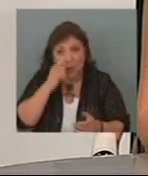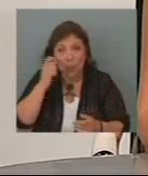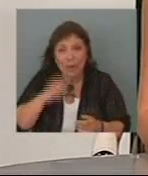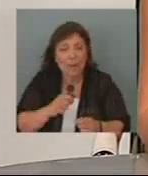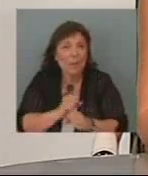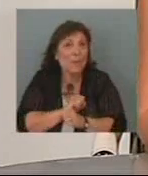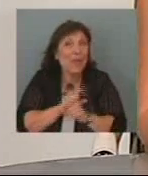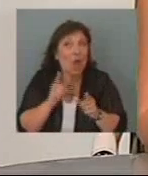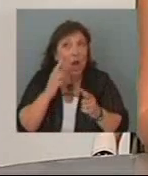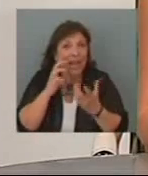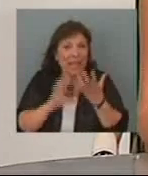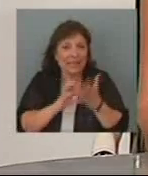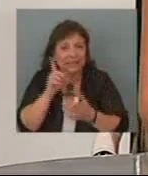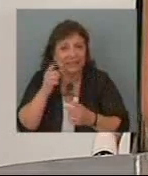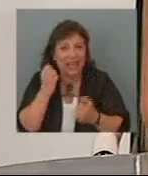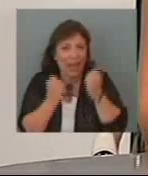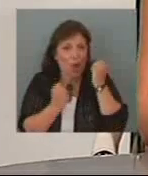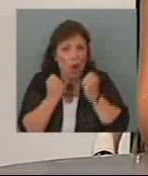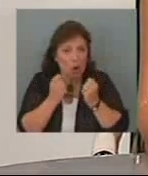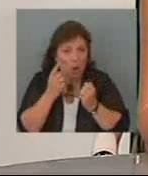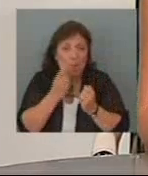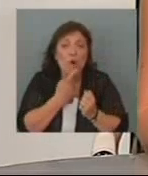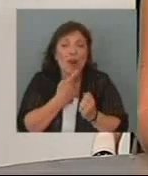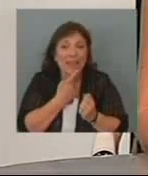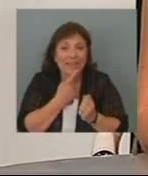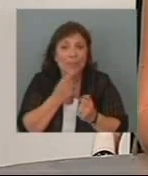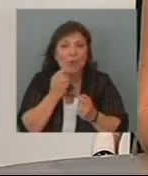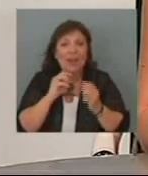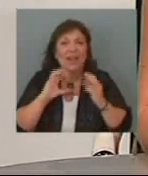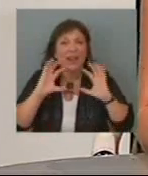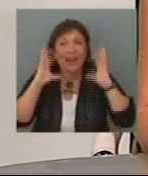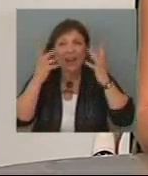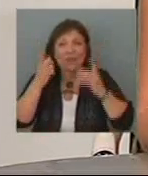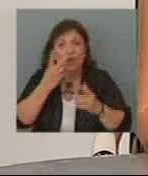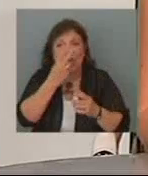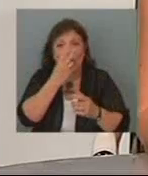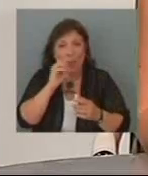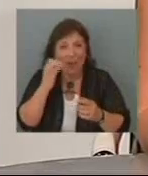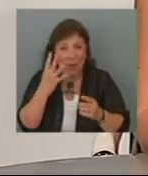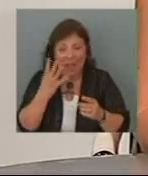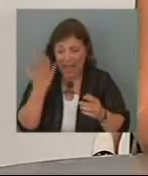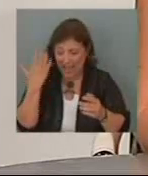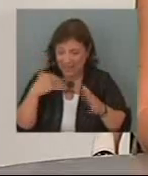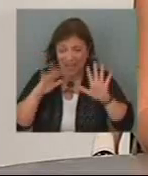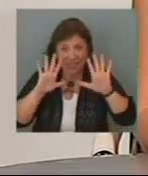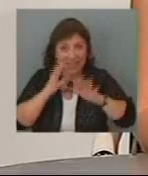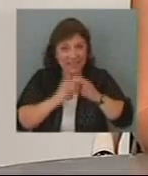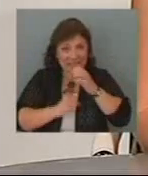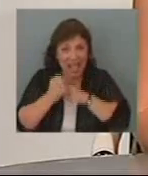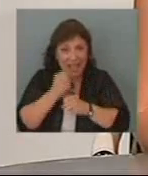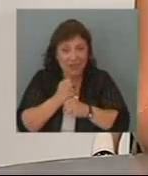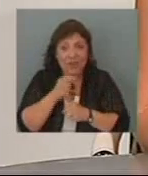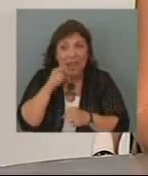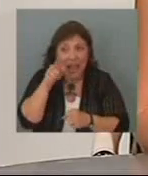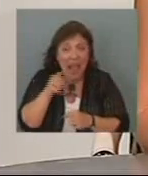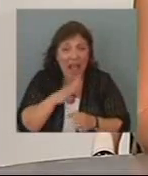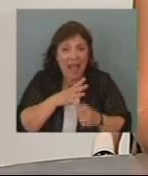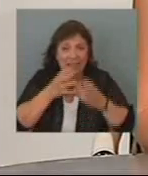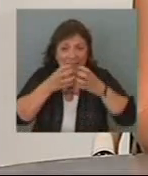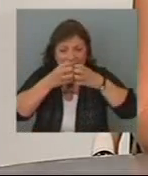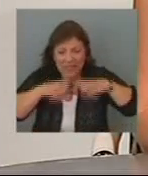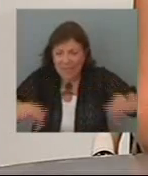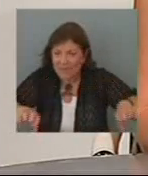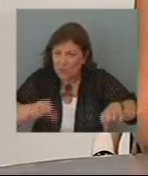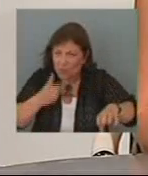peor crisis política desde lo que fue la Revolución Naranja en el 2004, o sea, es decir, hace 10 años, y lo que tenemos ahí una división